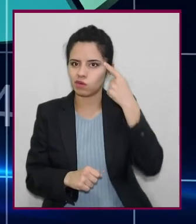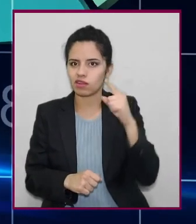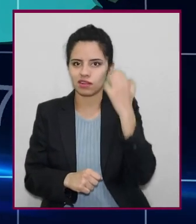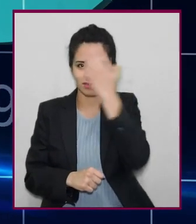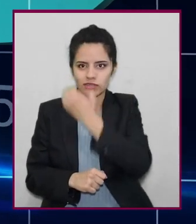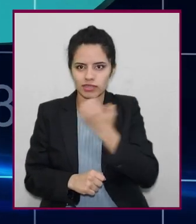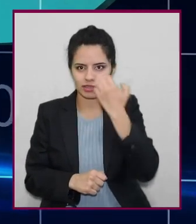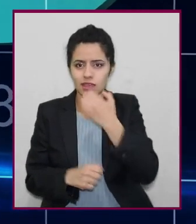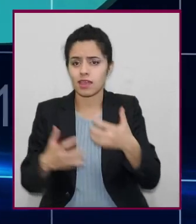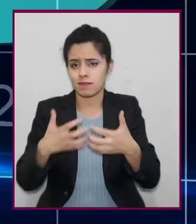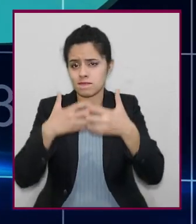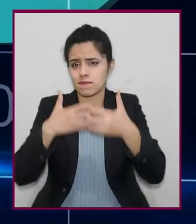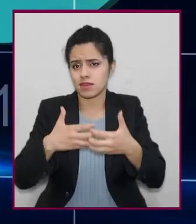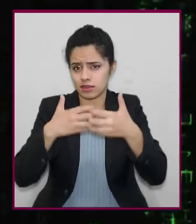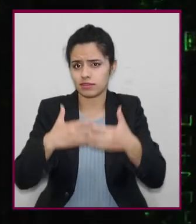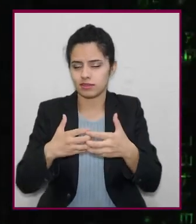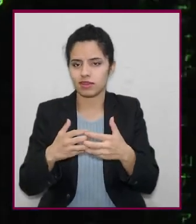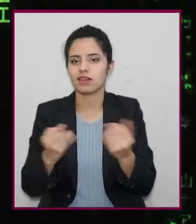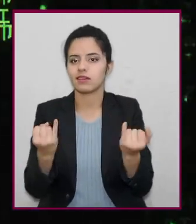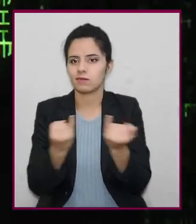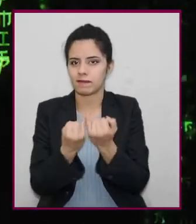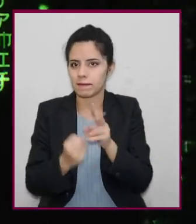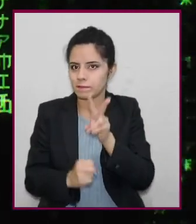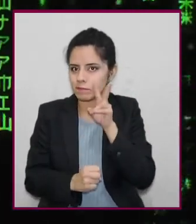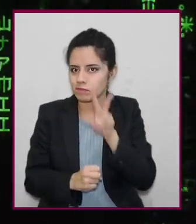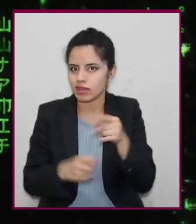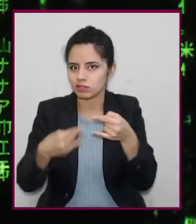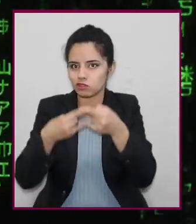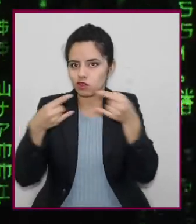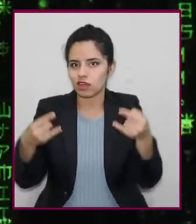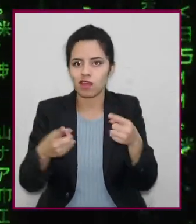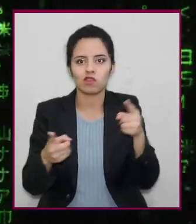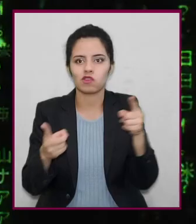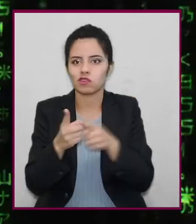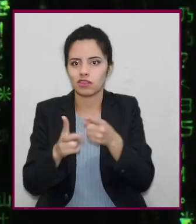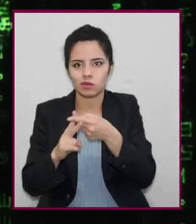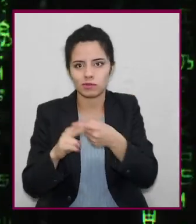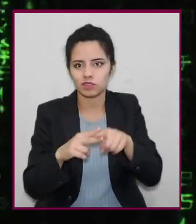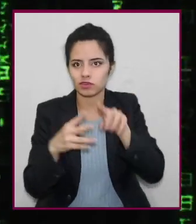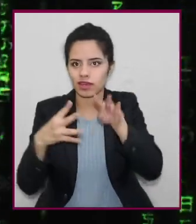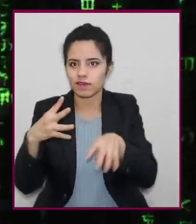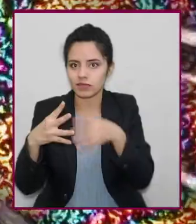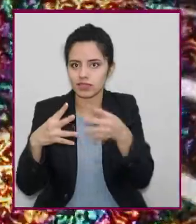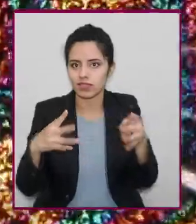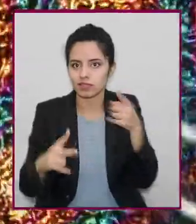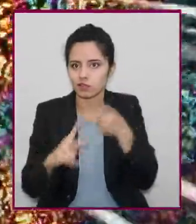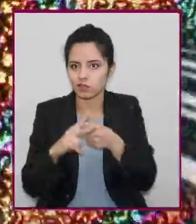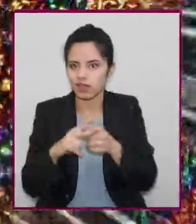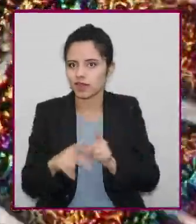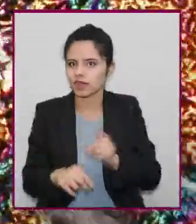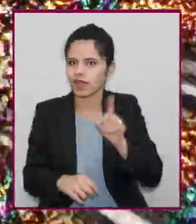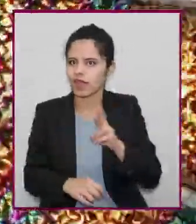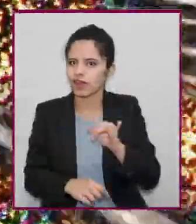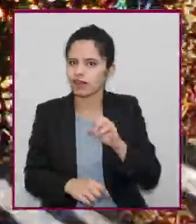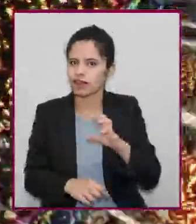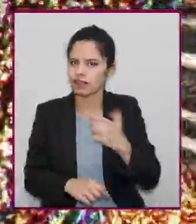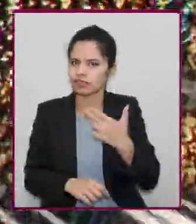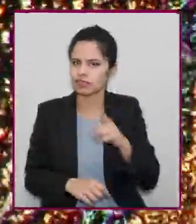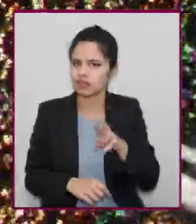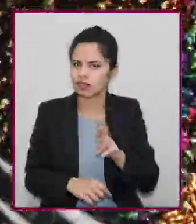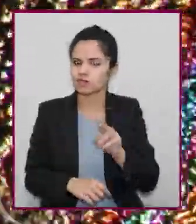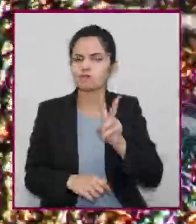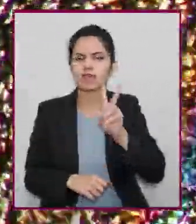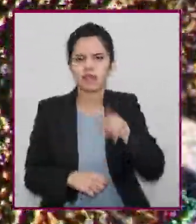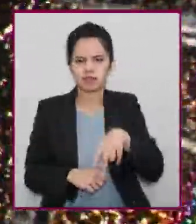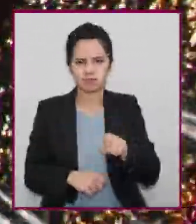para analizar los datos financieros de una empresa. También le echamos un ojo a la historia y el origen de las hojas de cálculo. Ese cuate Richard